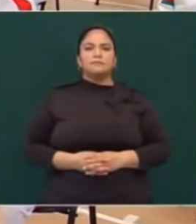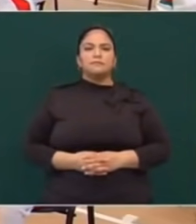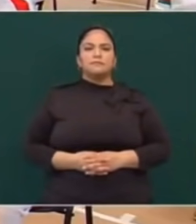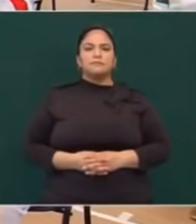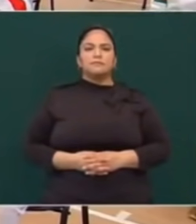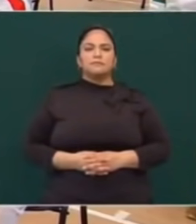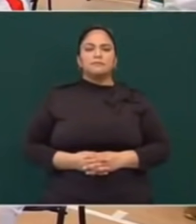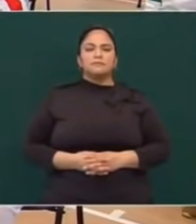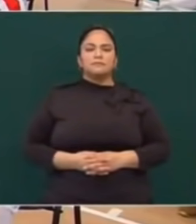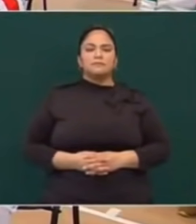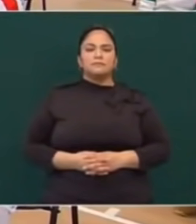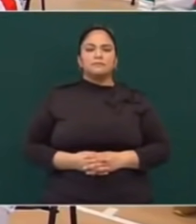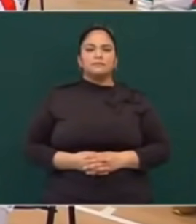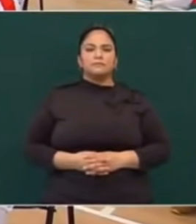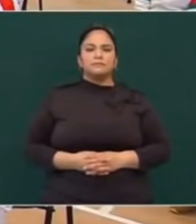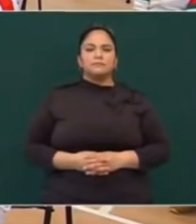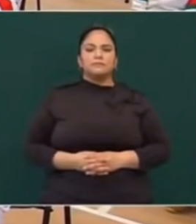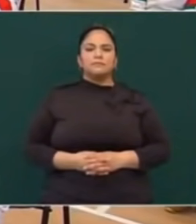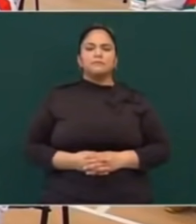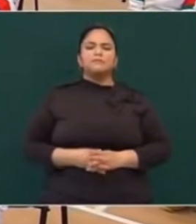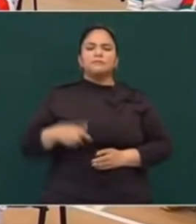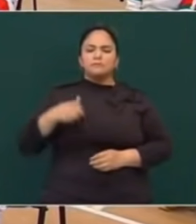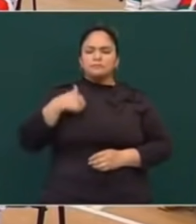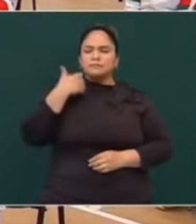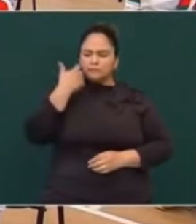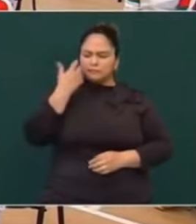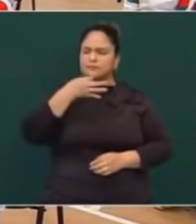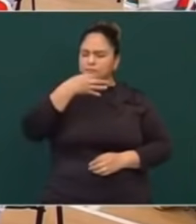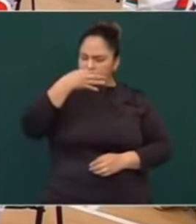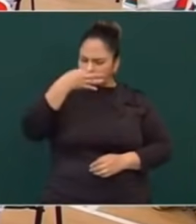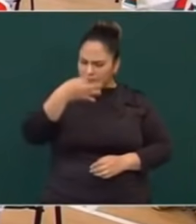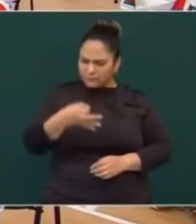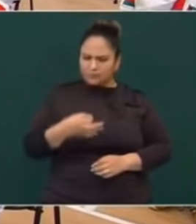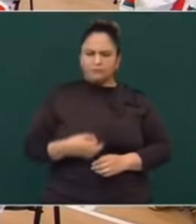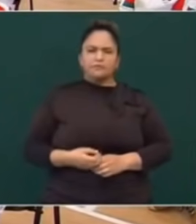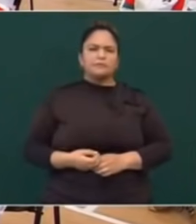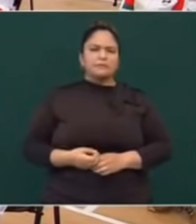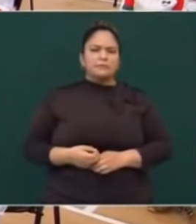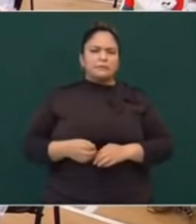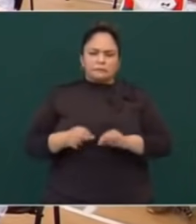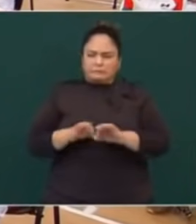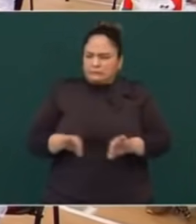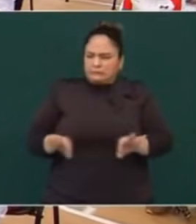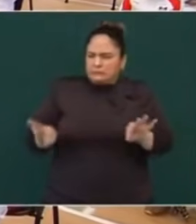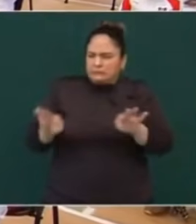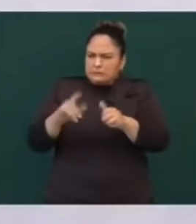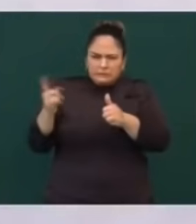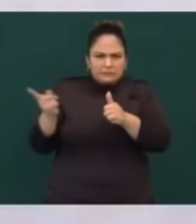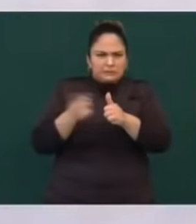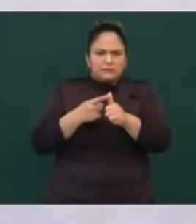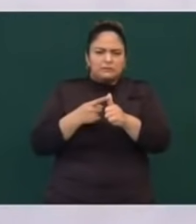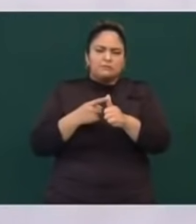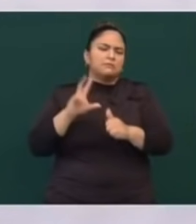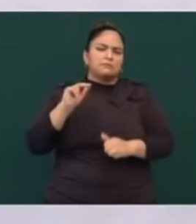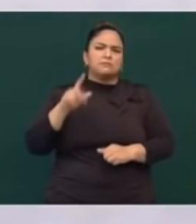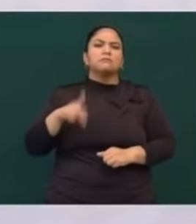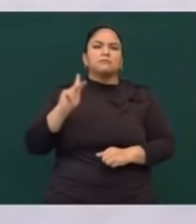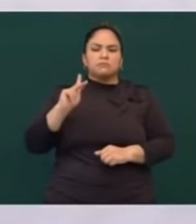principal, sí quiero decirles que a su regreso